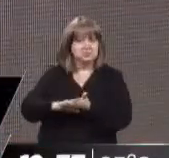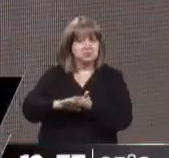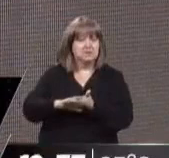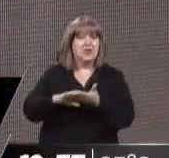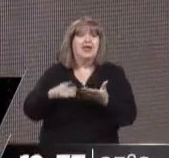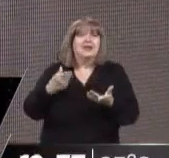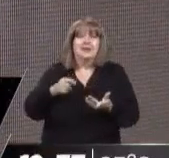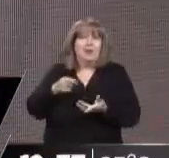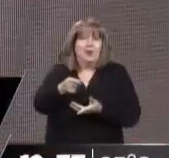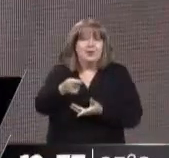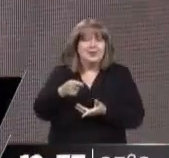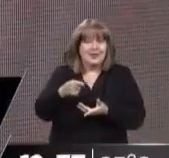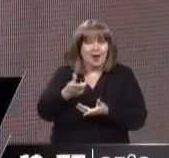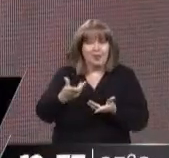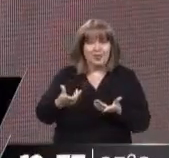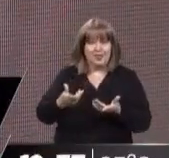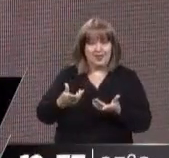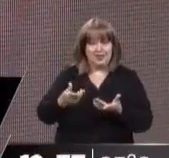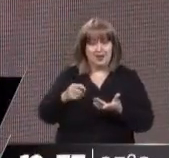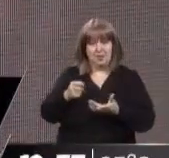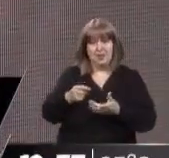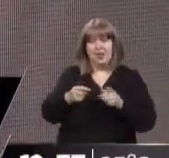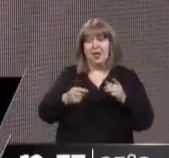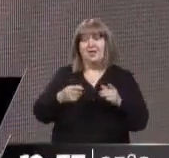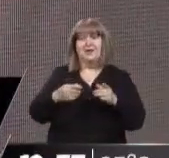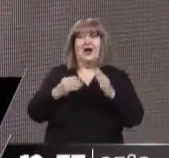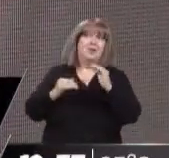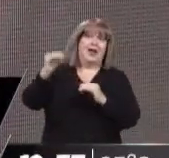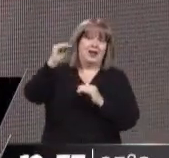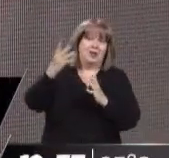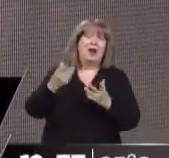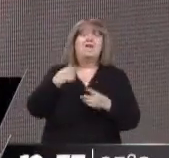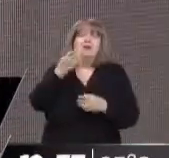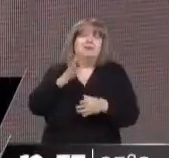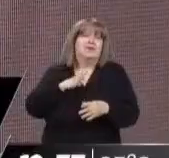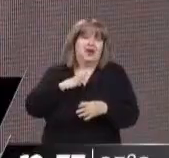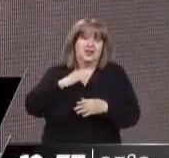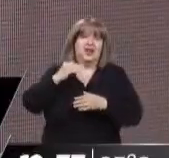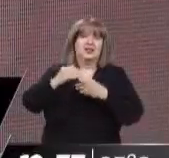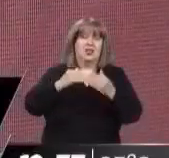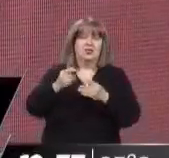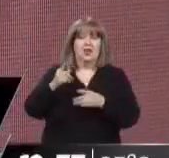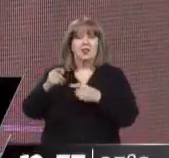cubra no deje sin coberturas claro y acá no se ha hecho pero bueno veremos Cómo continuar y si tenemos también la palabra de la empresa